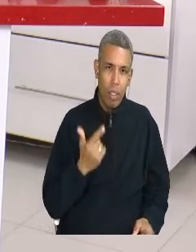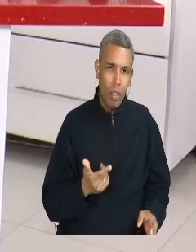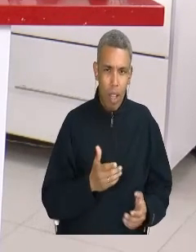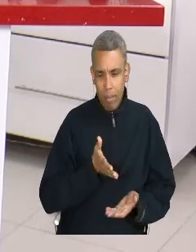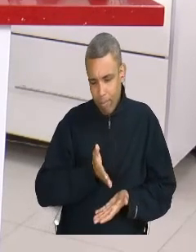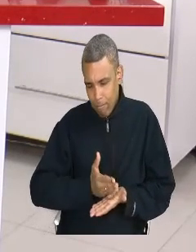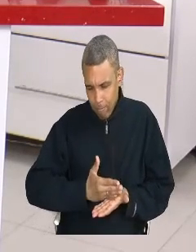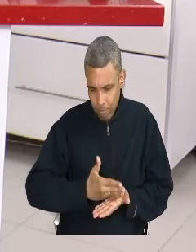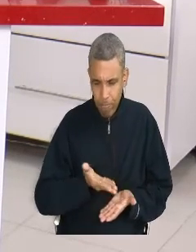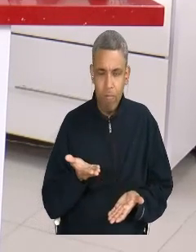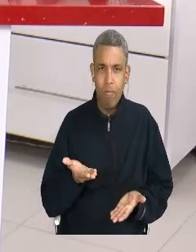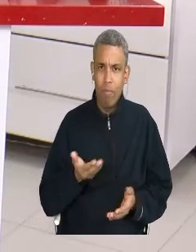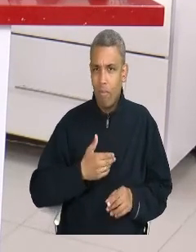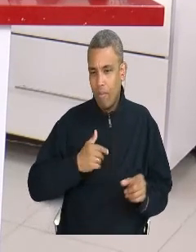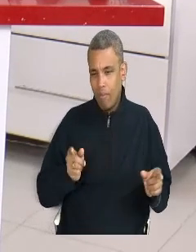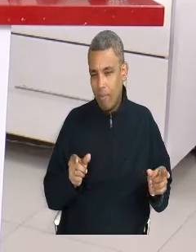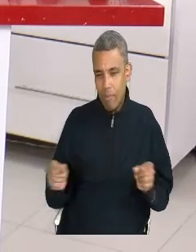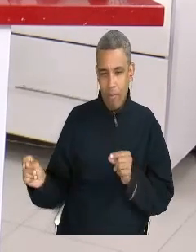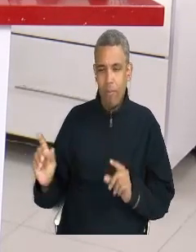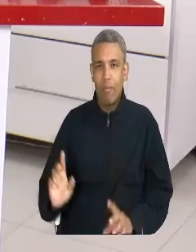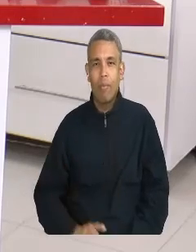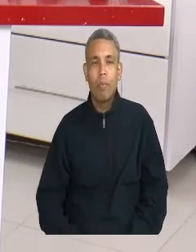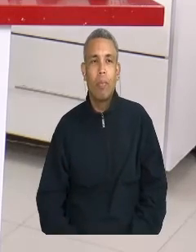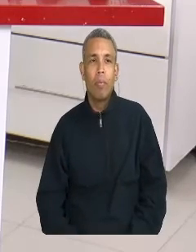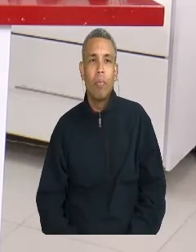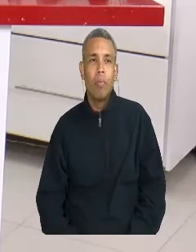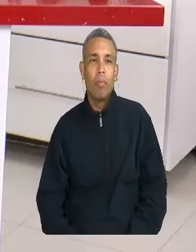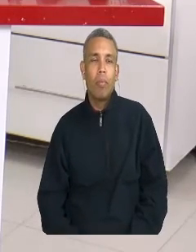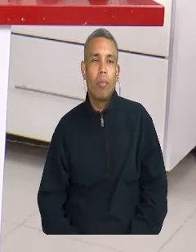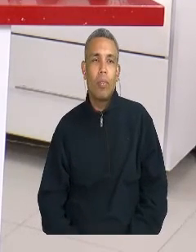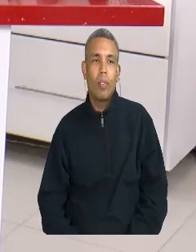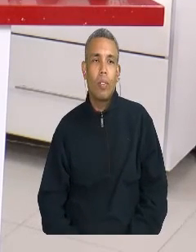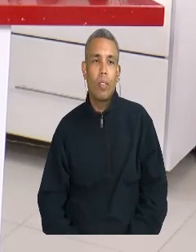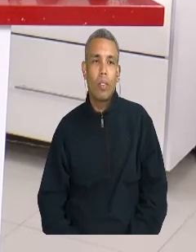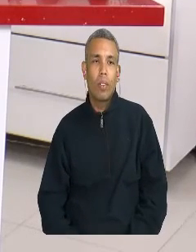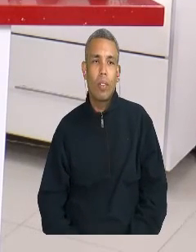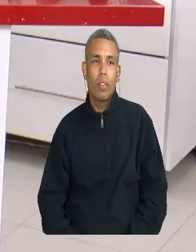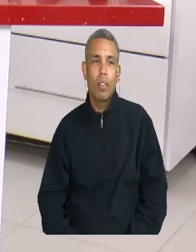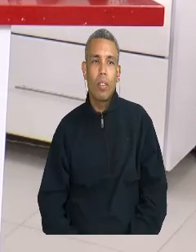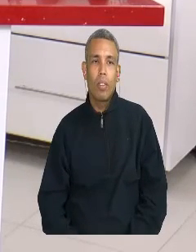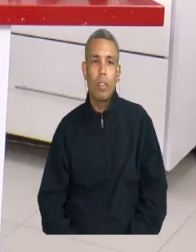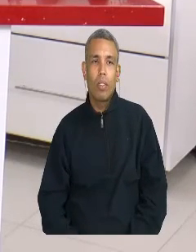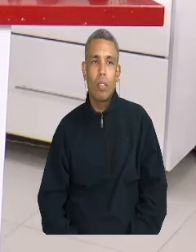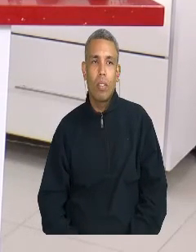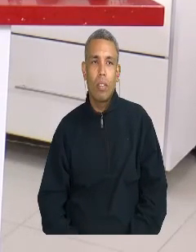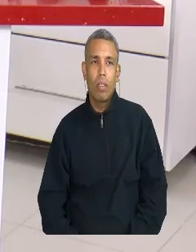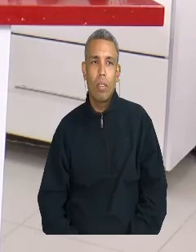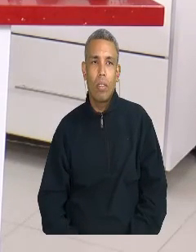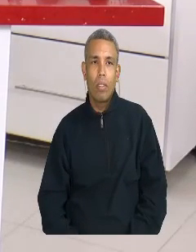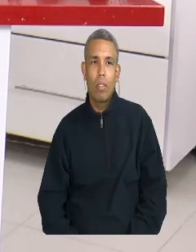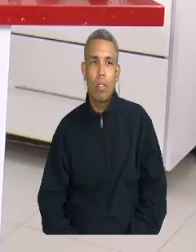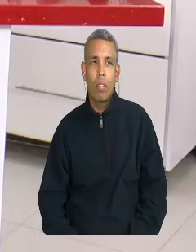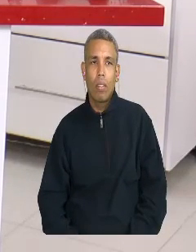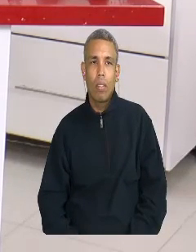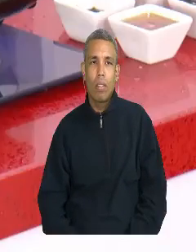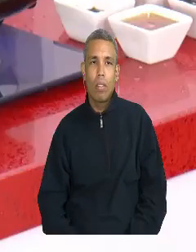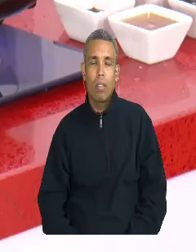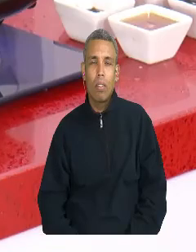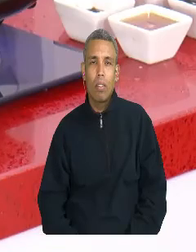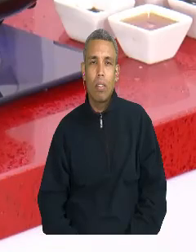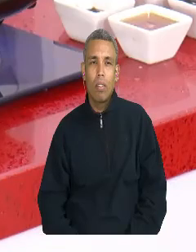no se preocupen por si de pronto acá vieron que estaba ya el vegetal picado. Es un corte sencillo y muy